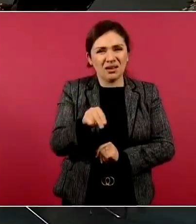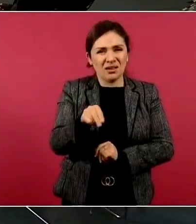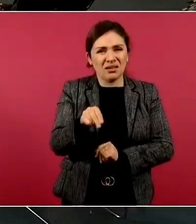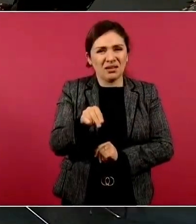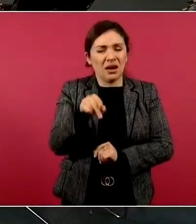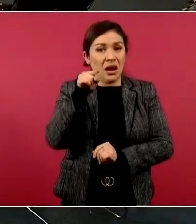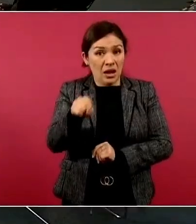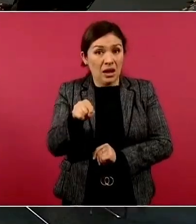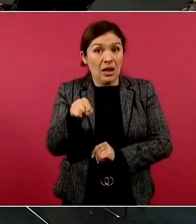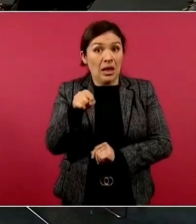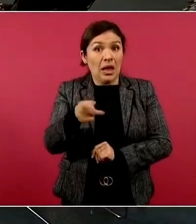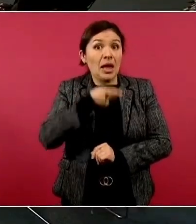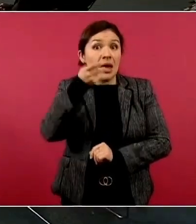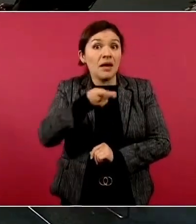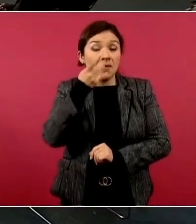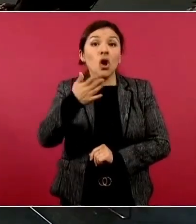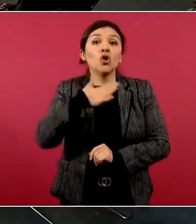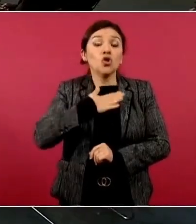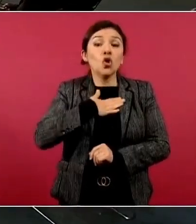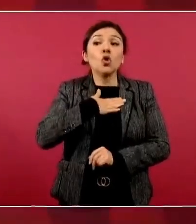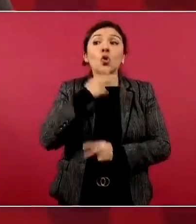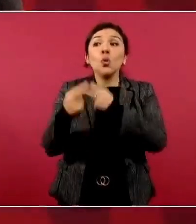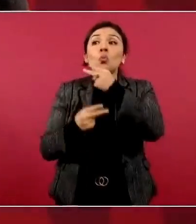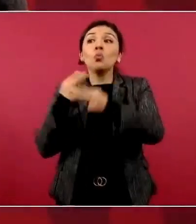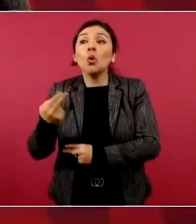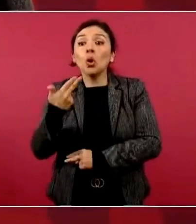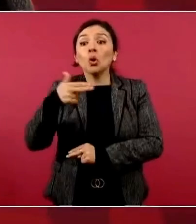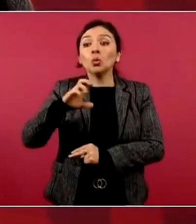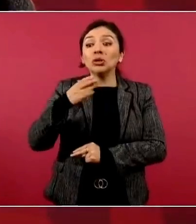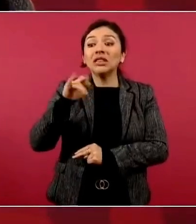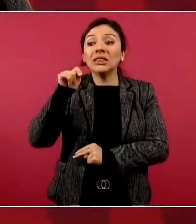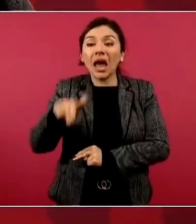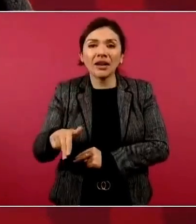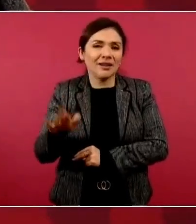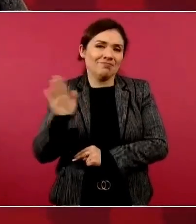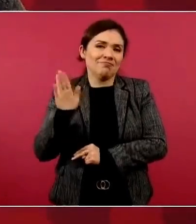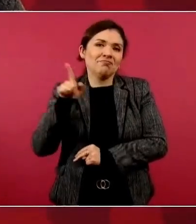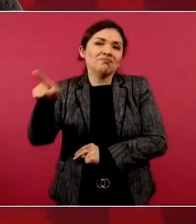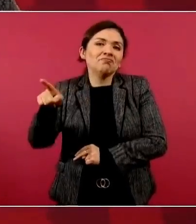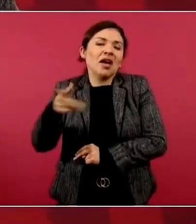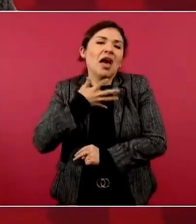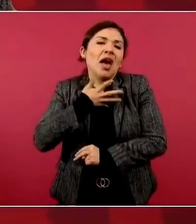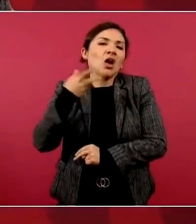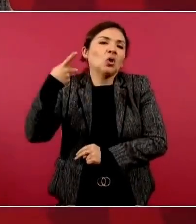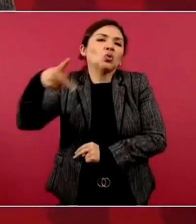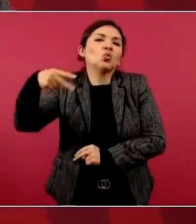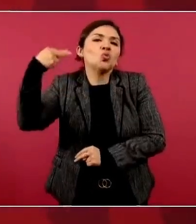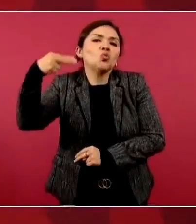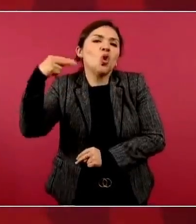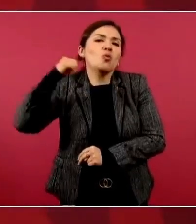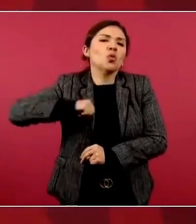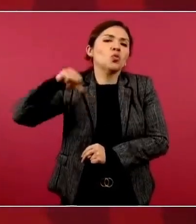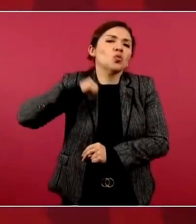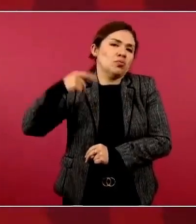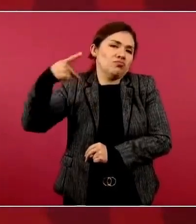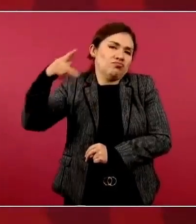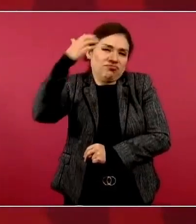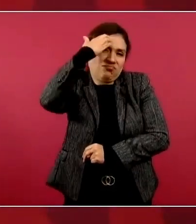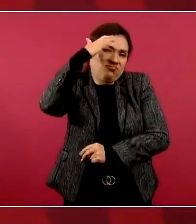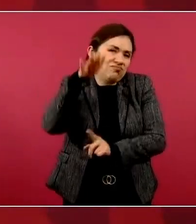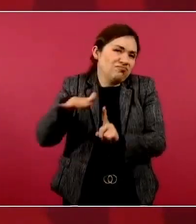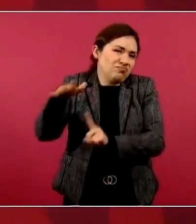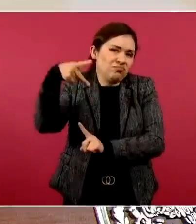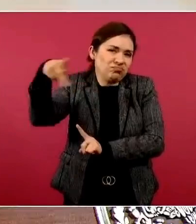no dicen voy a Juchitán, voy, deben de utilizar el nombre antiguo.